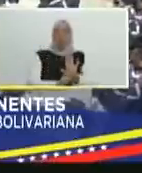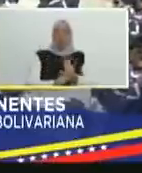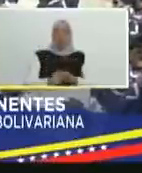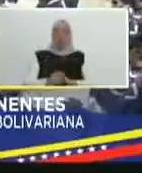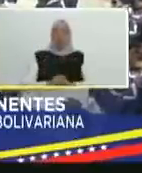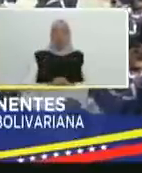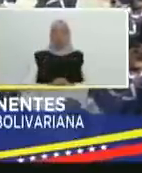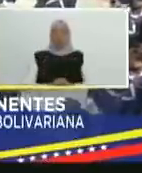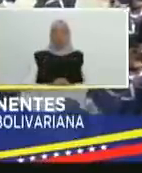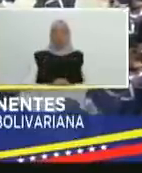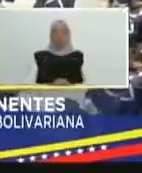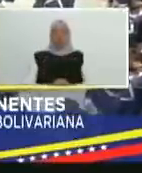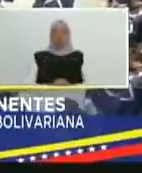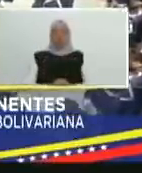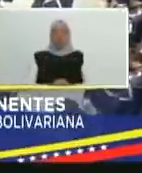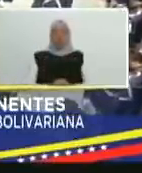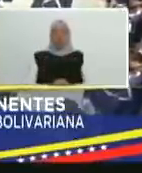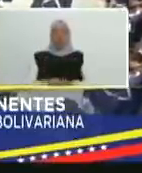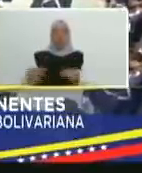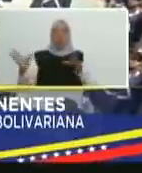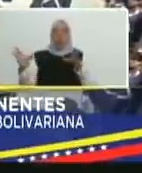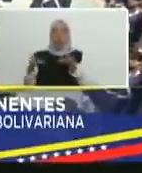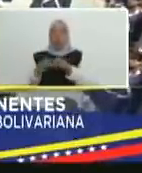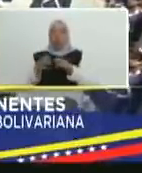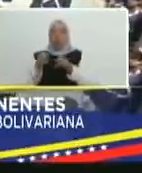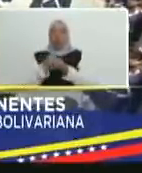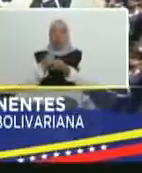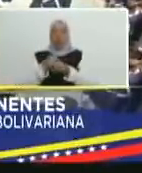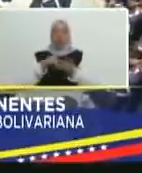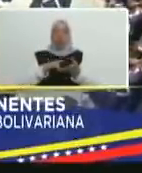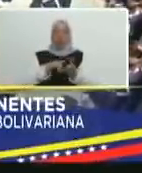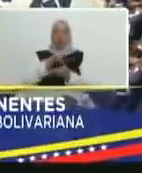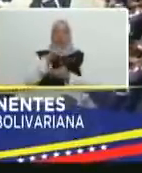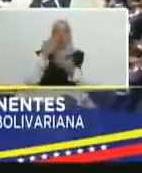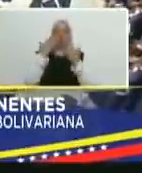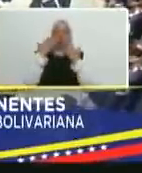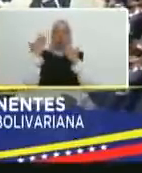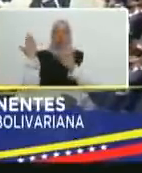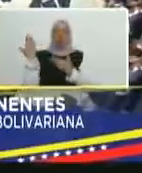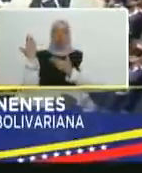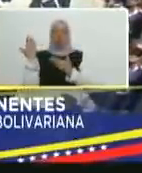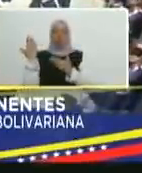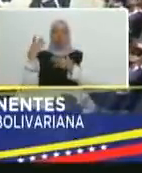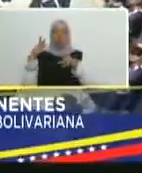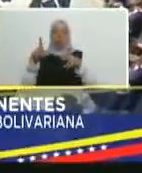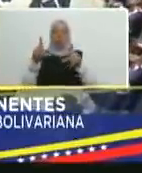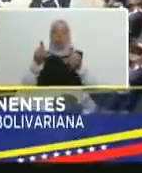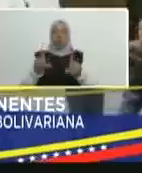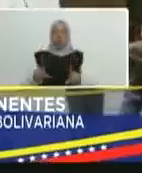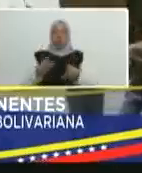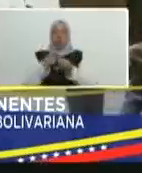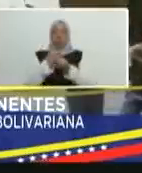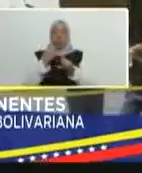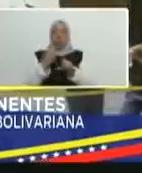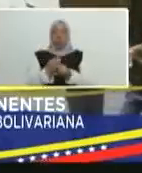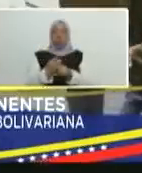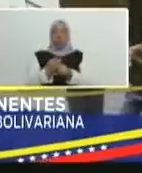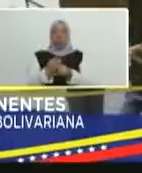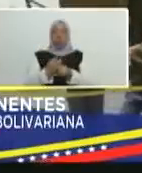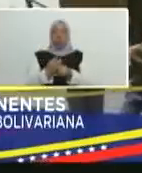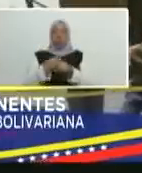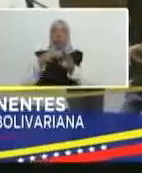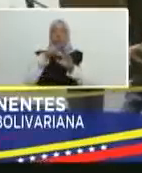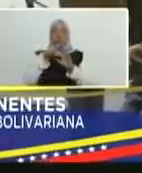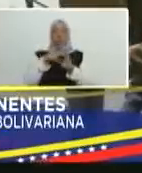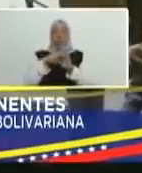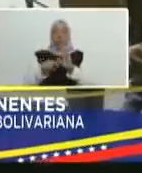de Venezuela. Por el componente Armada Bolivariana, el ciudadano almirante Aníbal Brito Hernández hace entrega del comando de la Armada